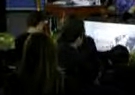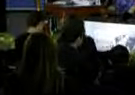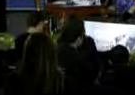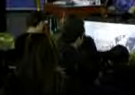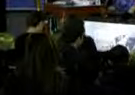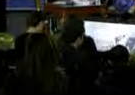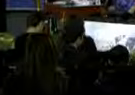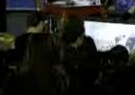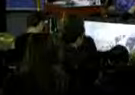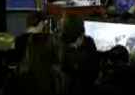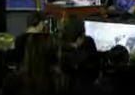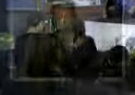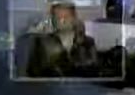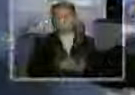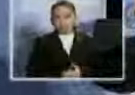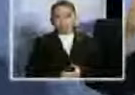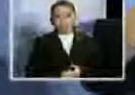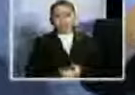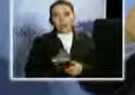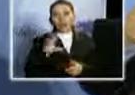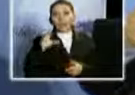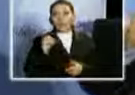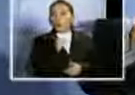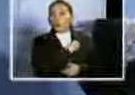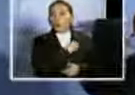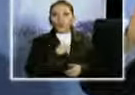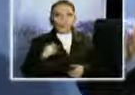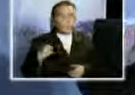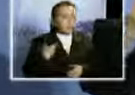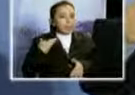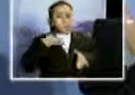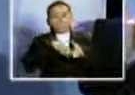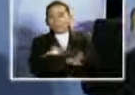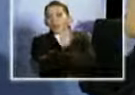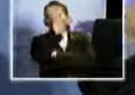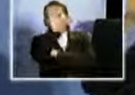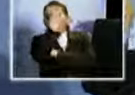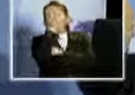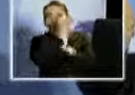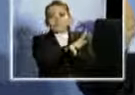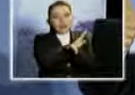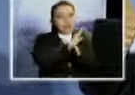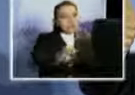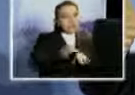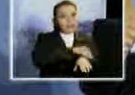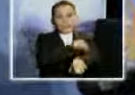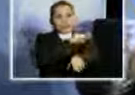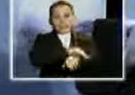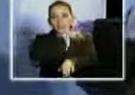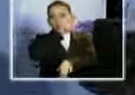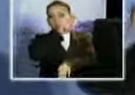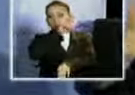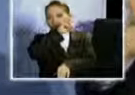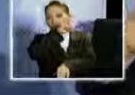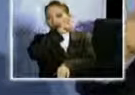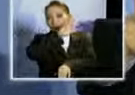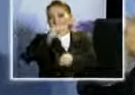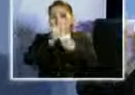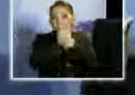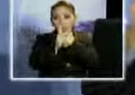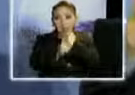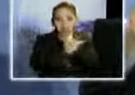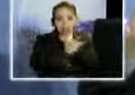en lo que decía hace un segundo. No se ha cumplido con el acceso universal a los beneficios de la energía nuclear. Los